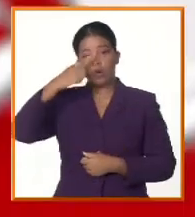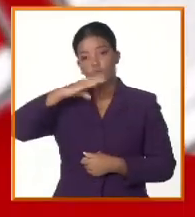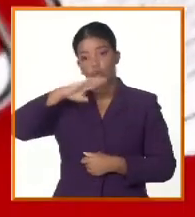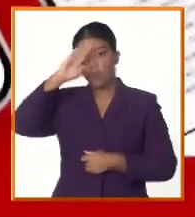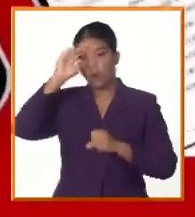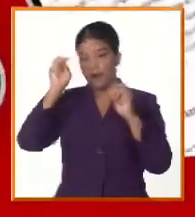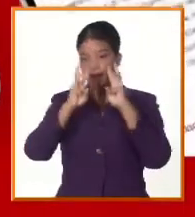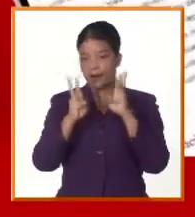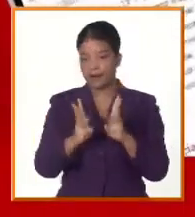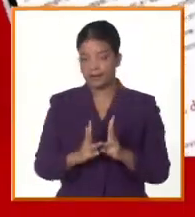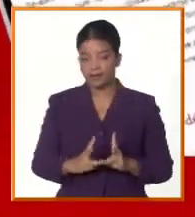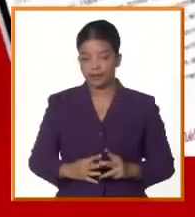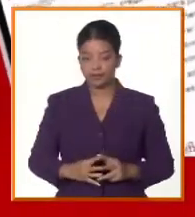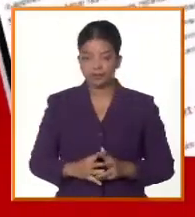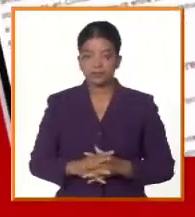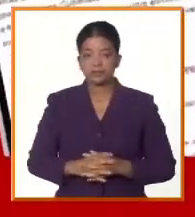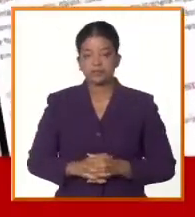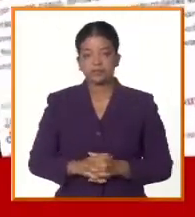digital